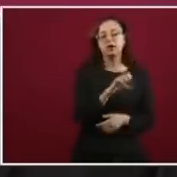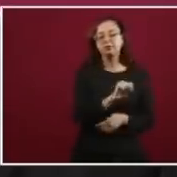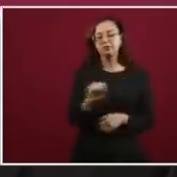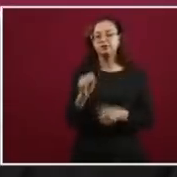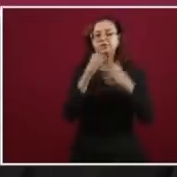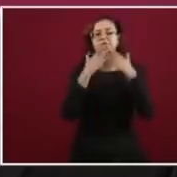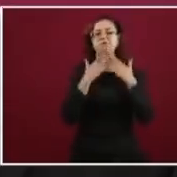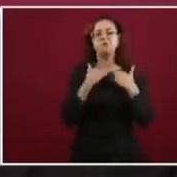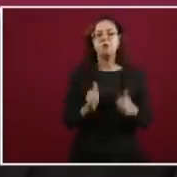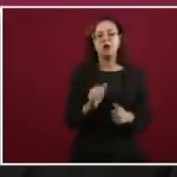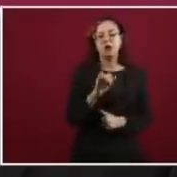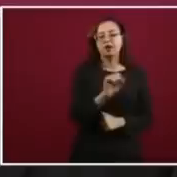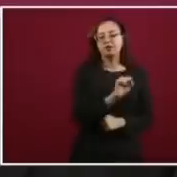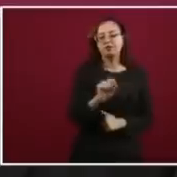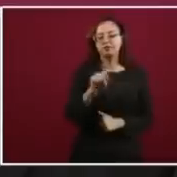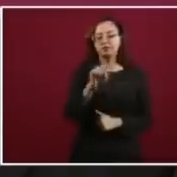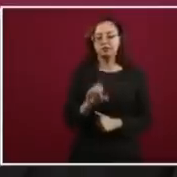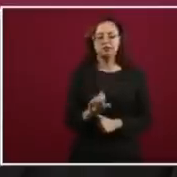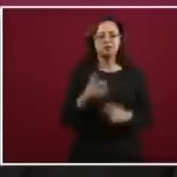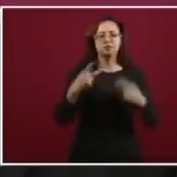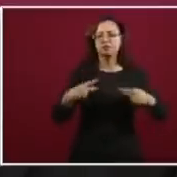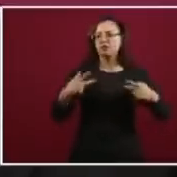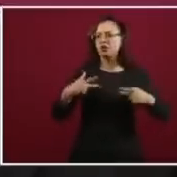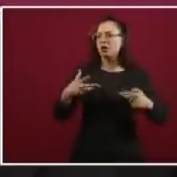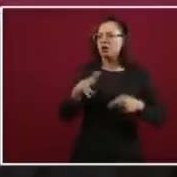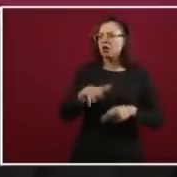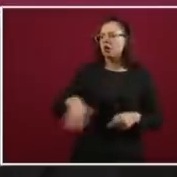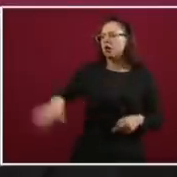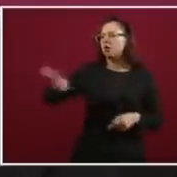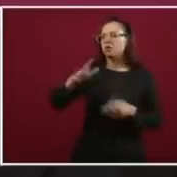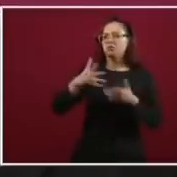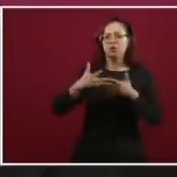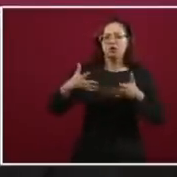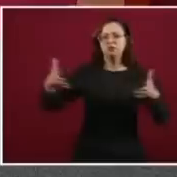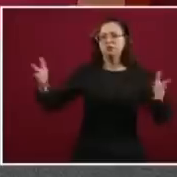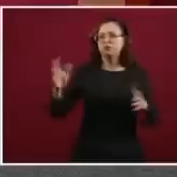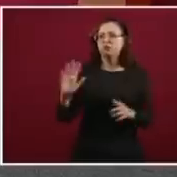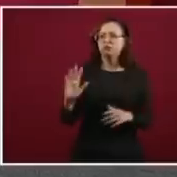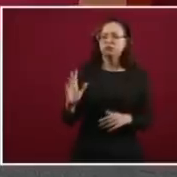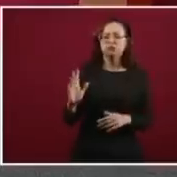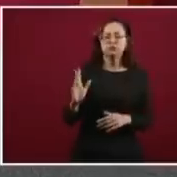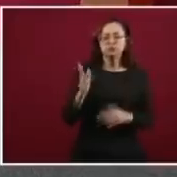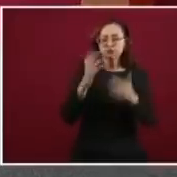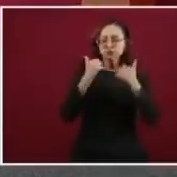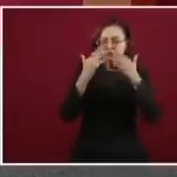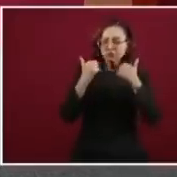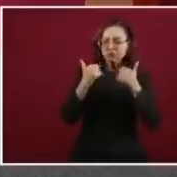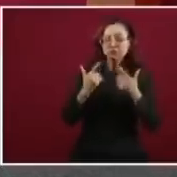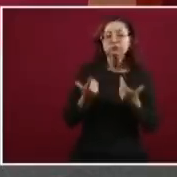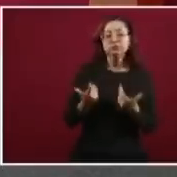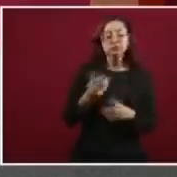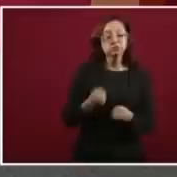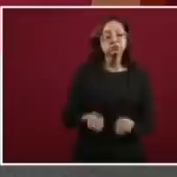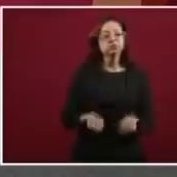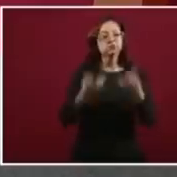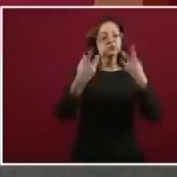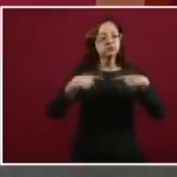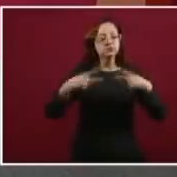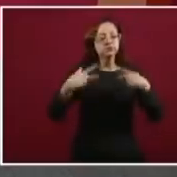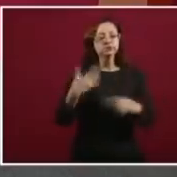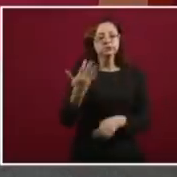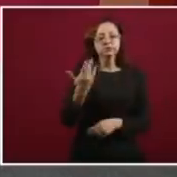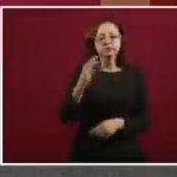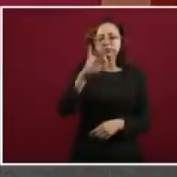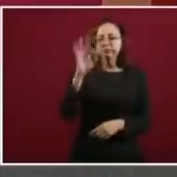población abierta qué es la mitad de la población del país y son los